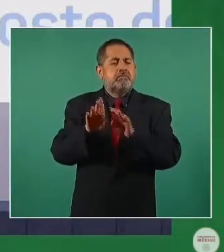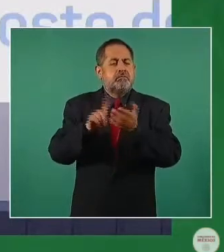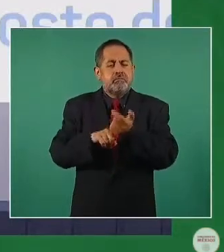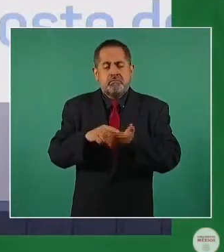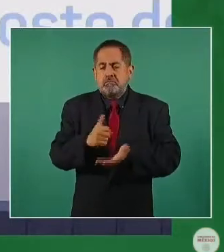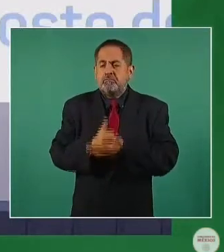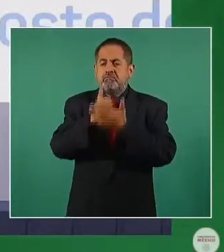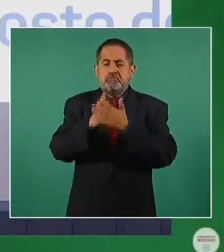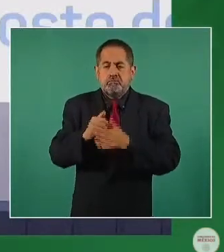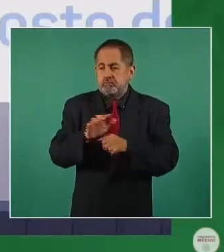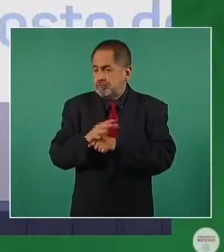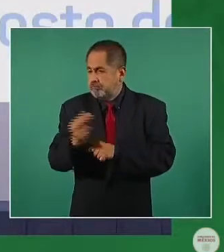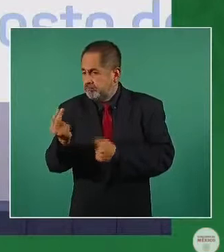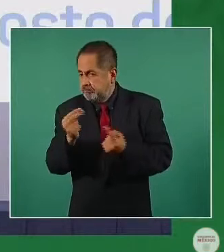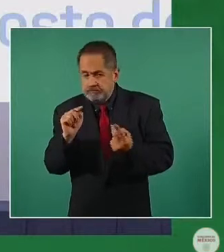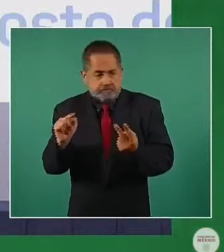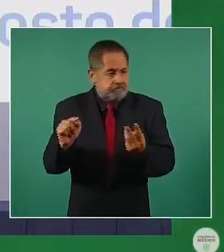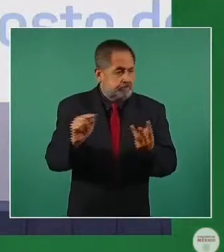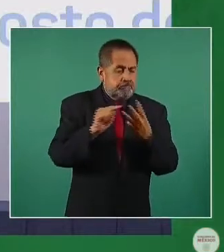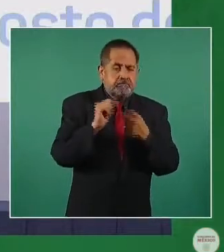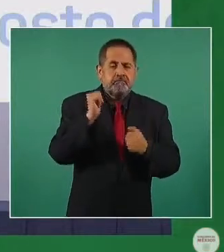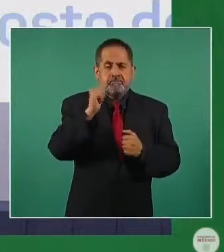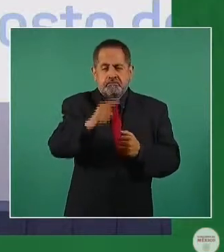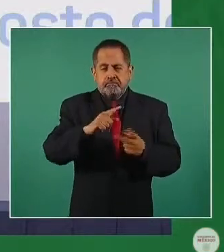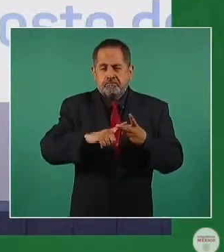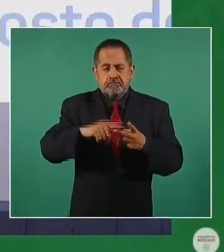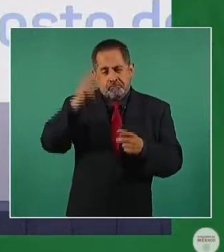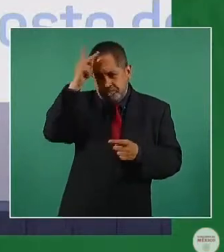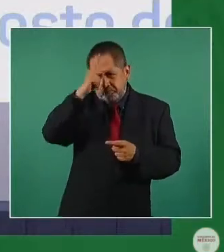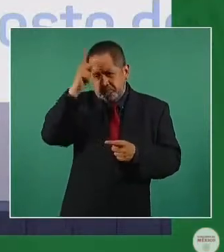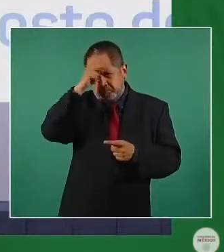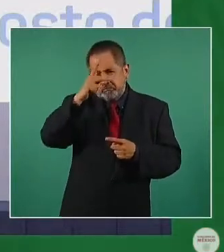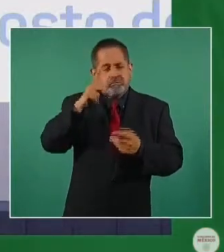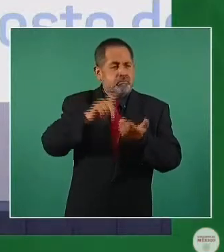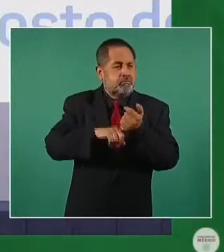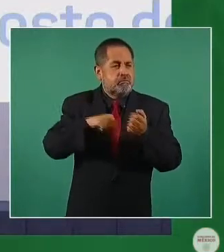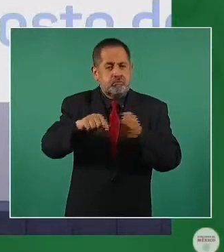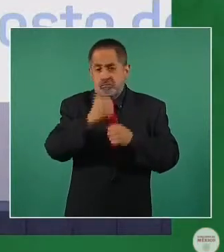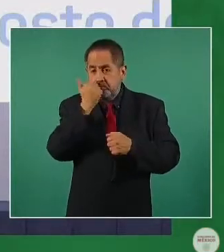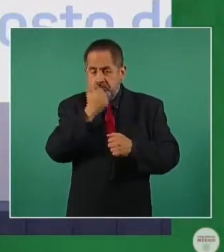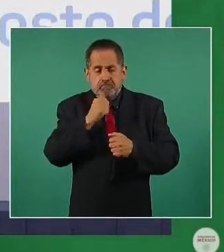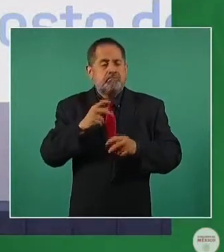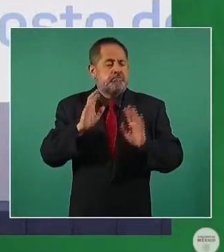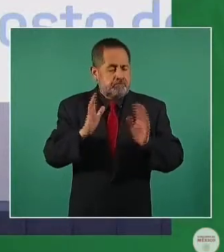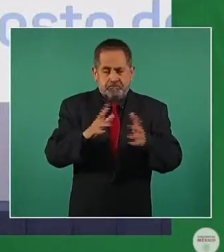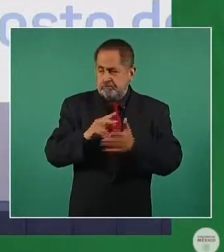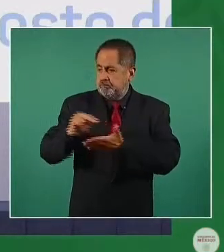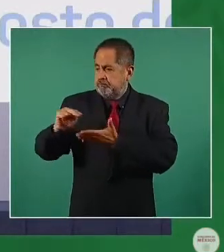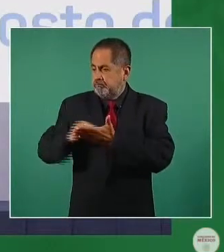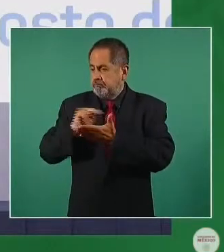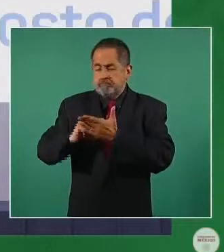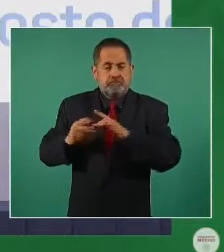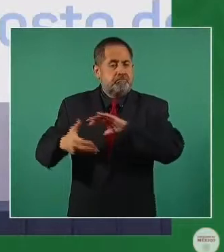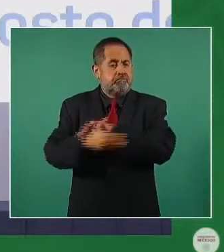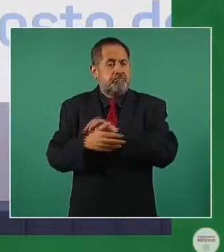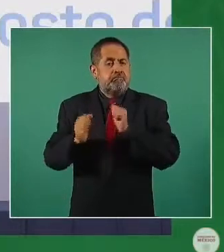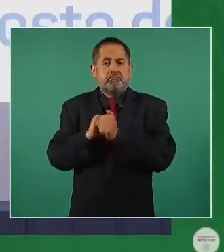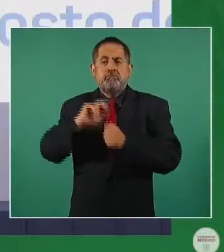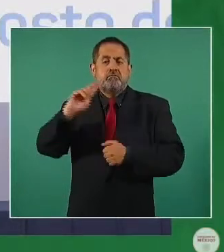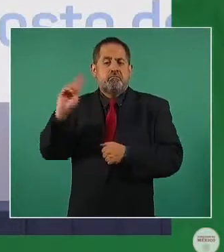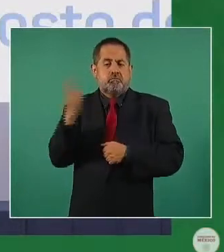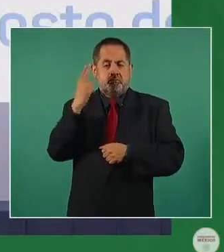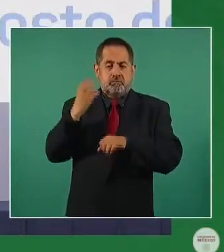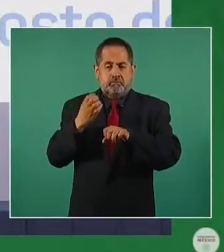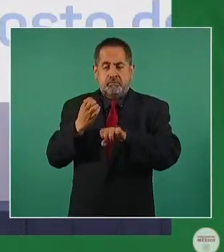o posibles necesidades psicológicas o emocionales de los alumnos en Yucatán, hemos firmado ya un convenio con todas las universidades del